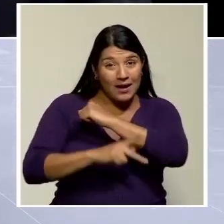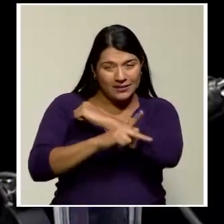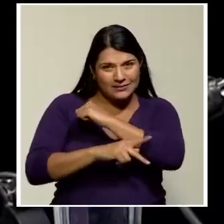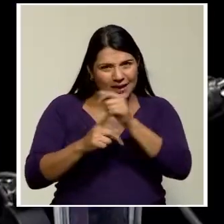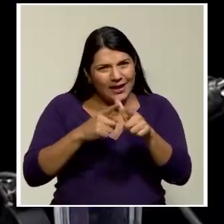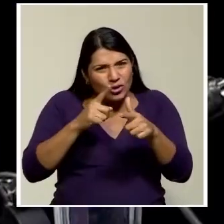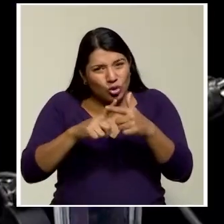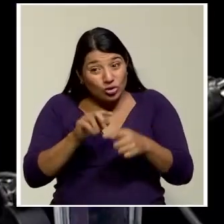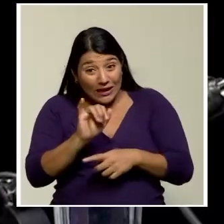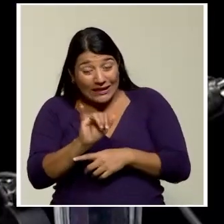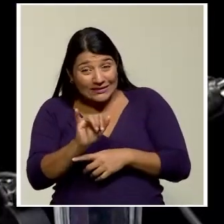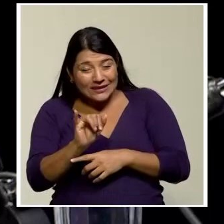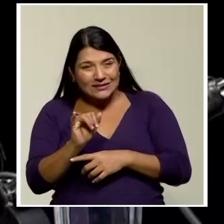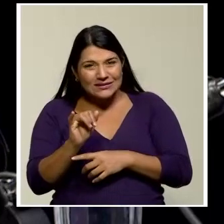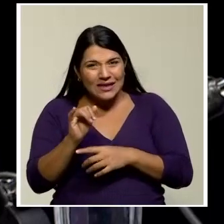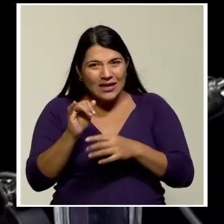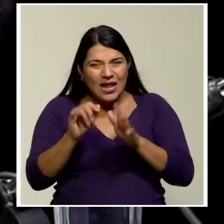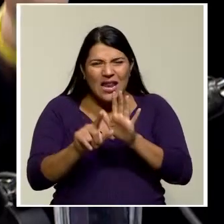hay que